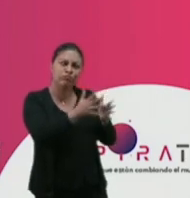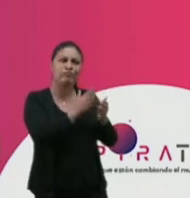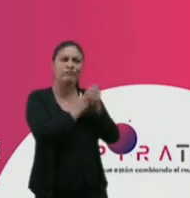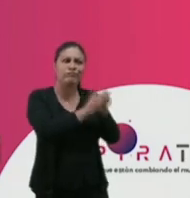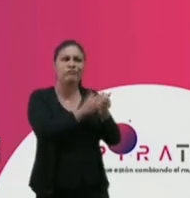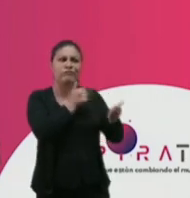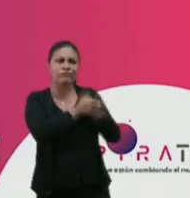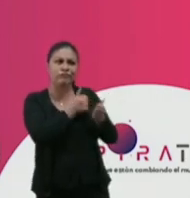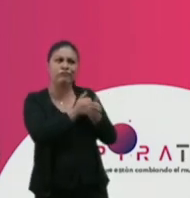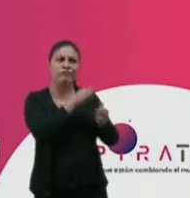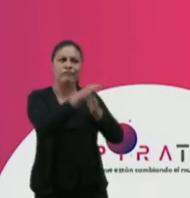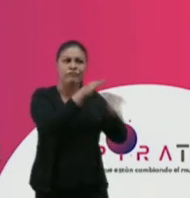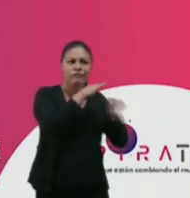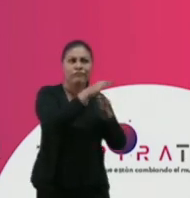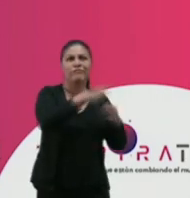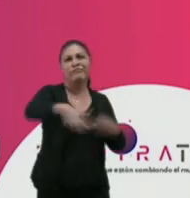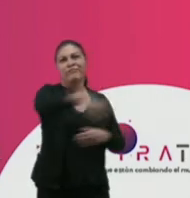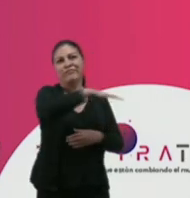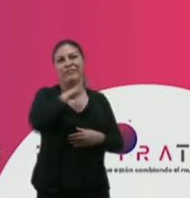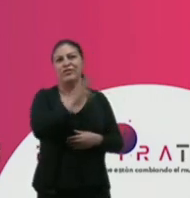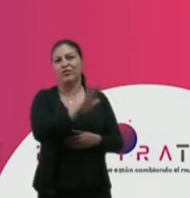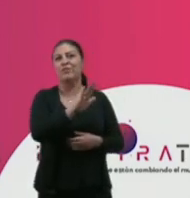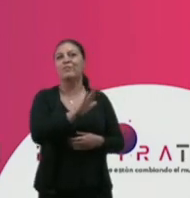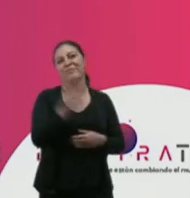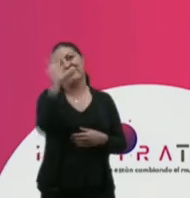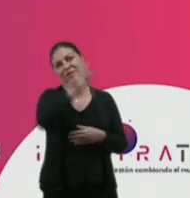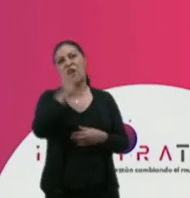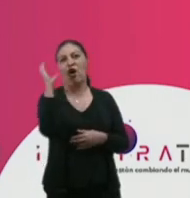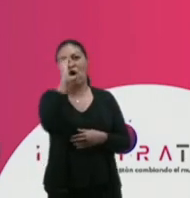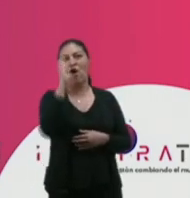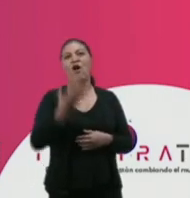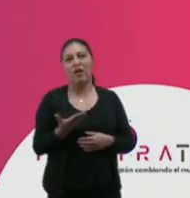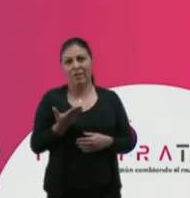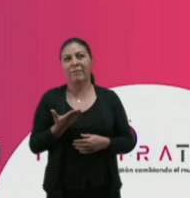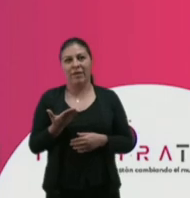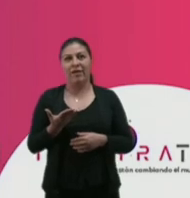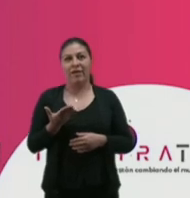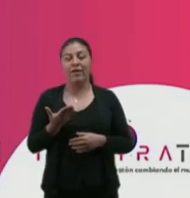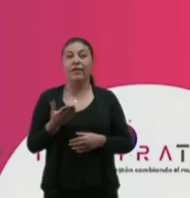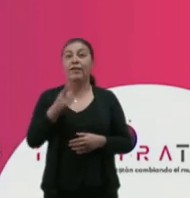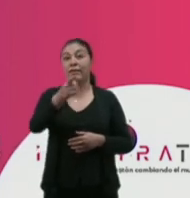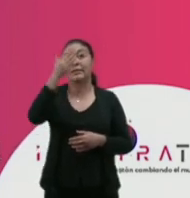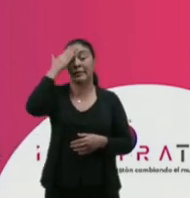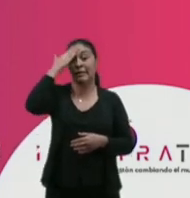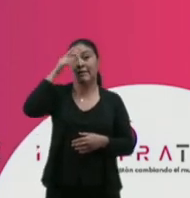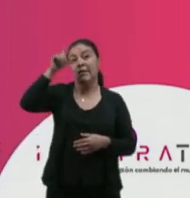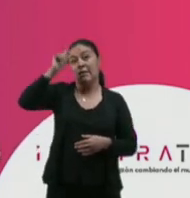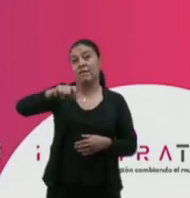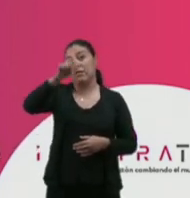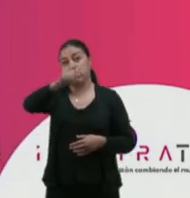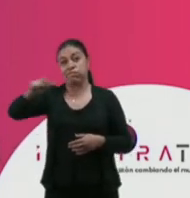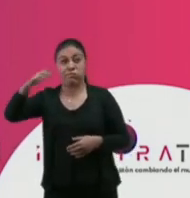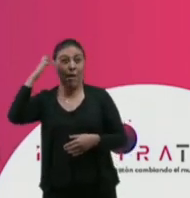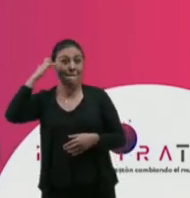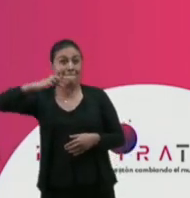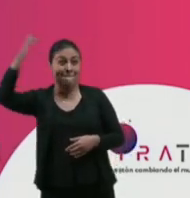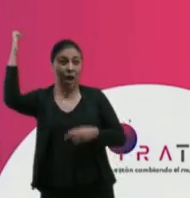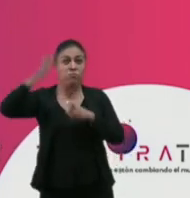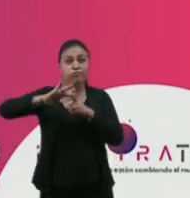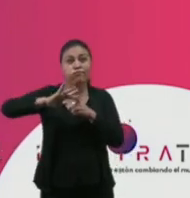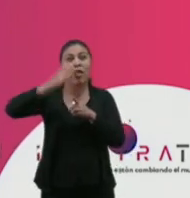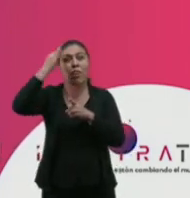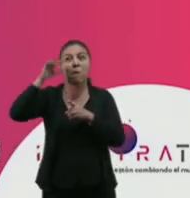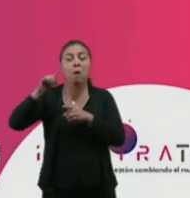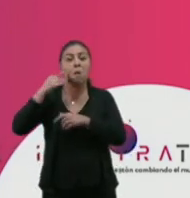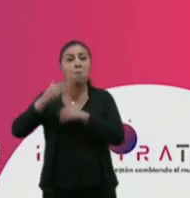los startups locales. Y sabemos que, por ejemplo, no necesariamente tienen que ser startups, pueden ser gente que ya esté en camino, pero